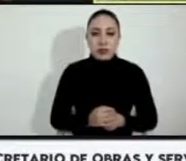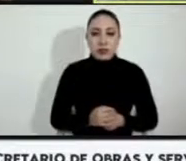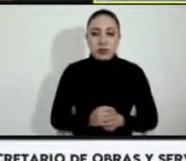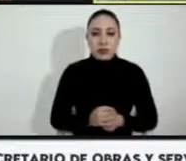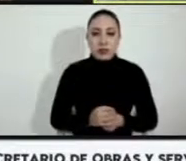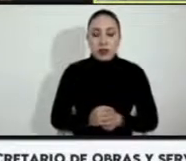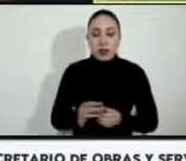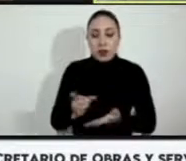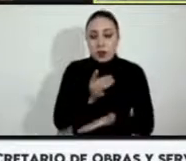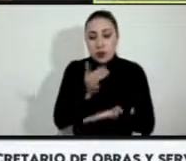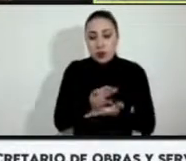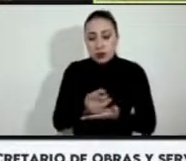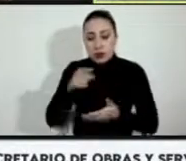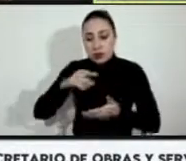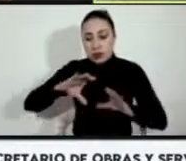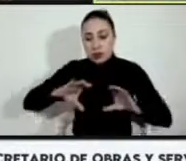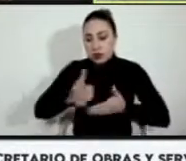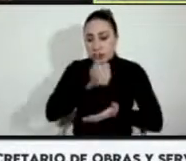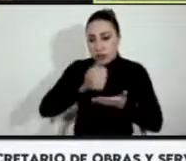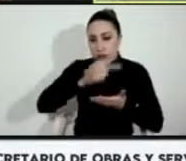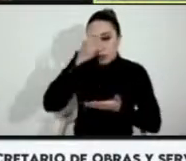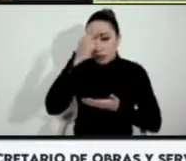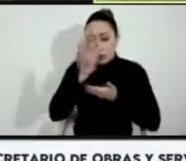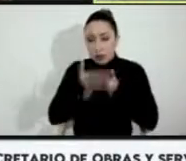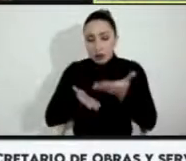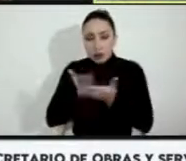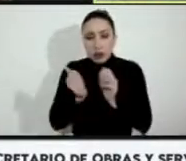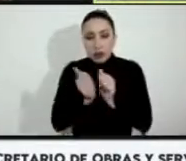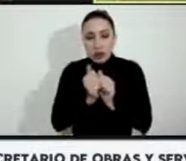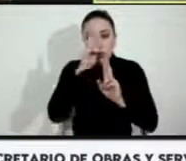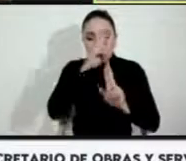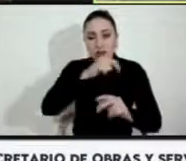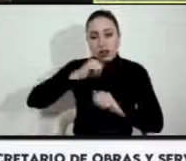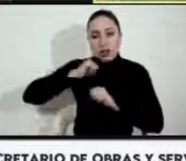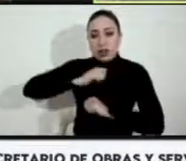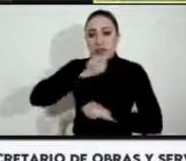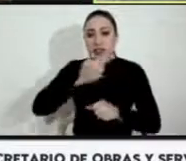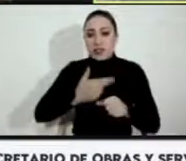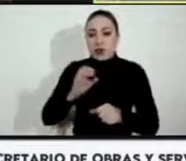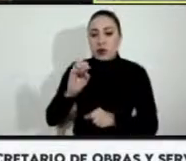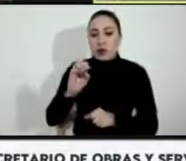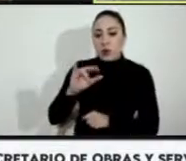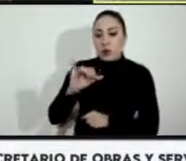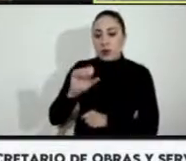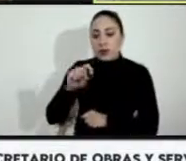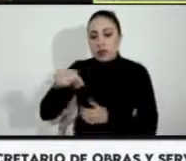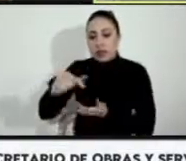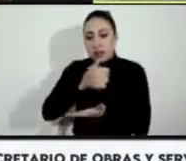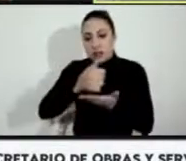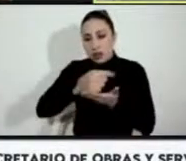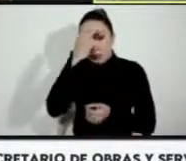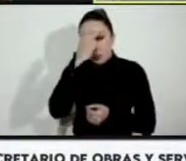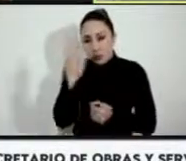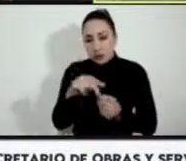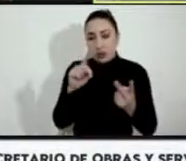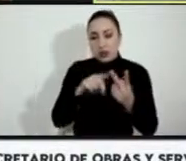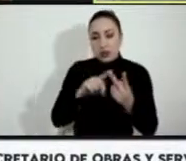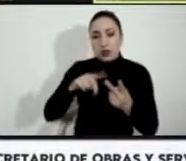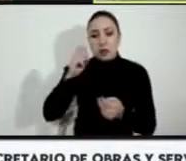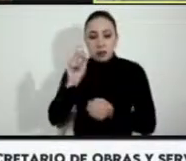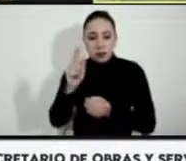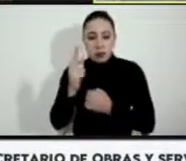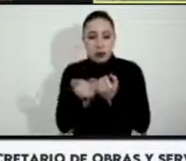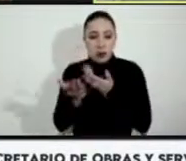el Congreso de la Ciudad de México exhorta a la Secretaría de Obras y Servicios de la Ciudad de México y a la Directora General del Sistema